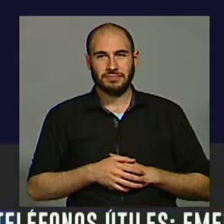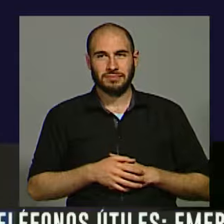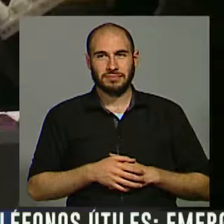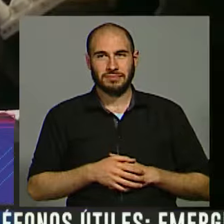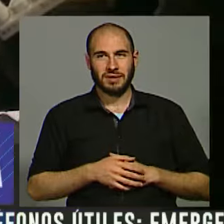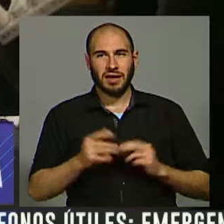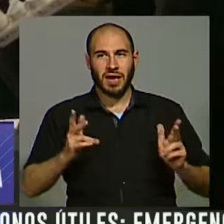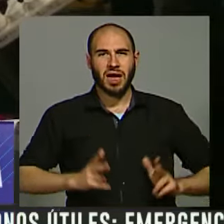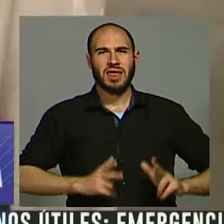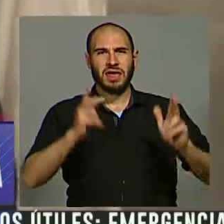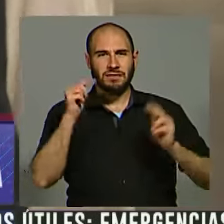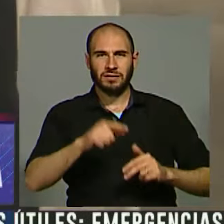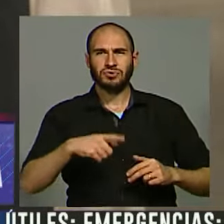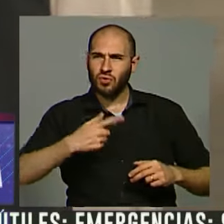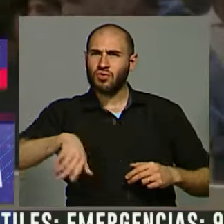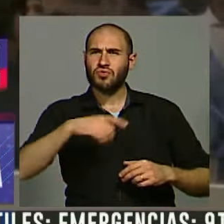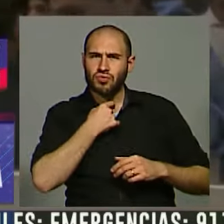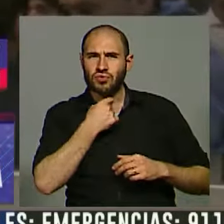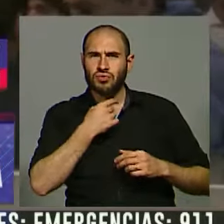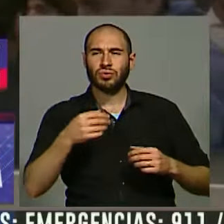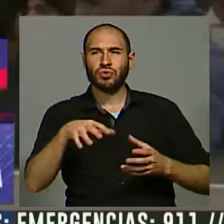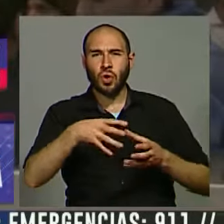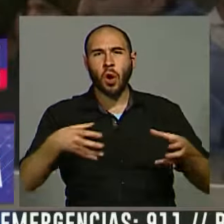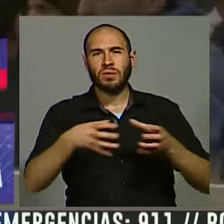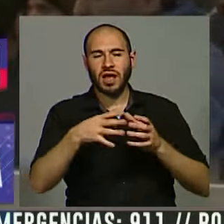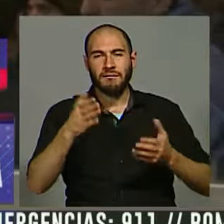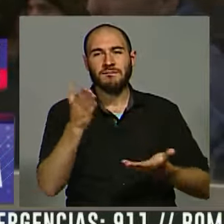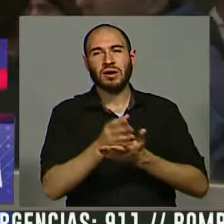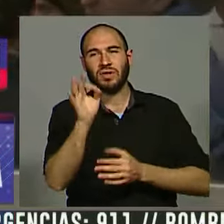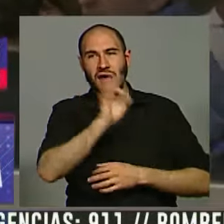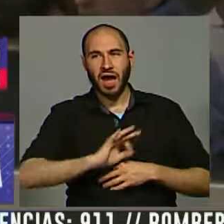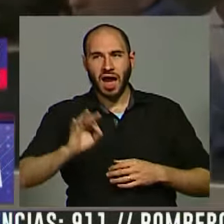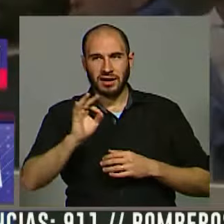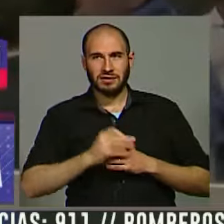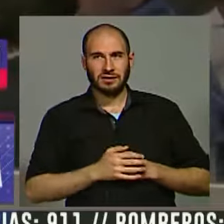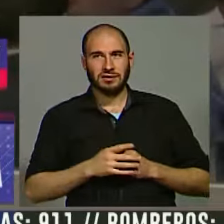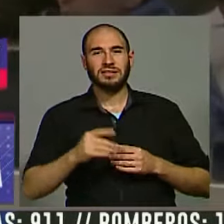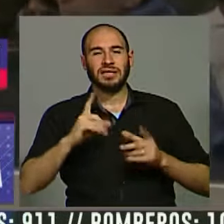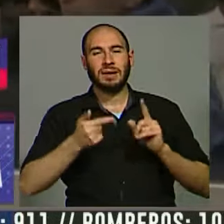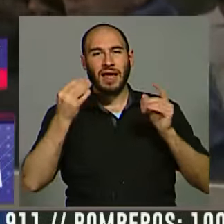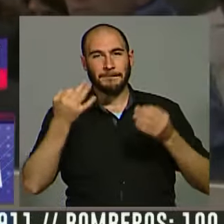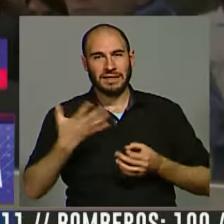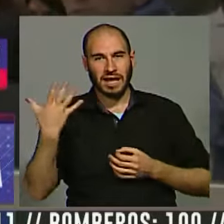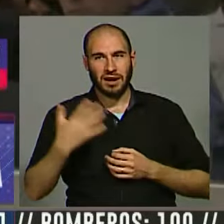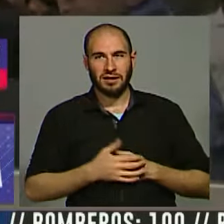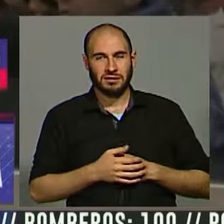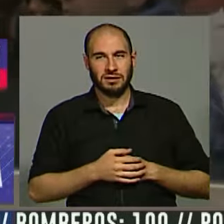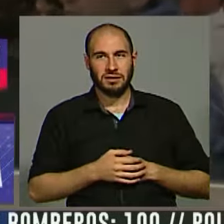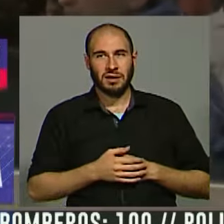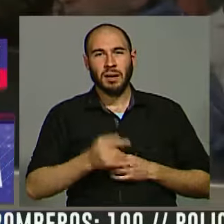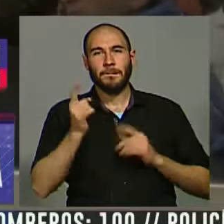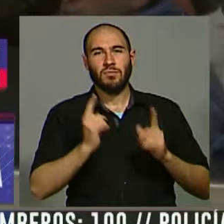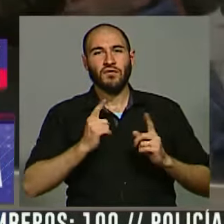Un edificio muy esperado por la comunidad de la Facultad de Artes y Diseño y especialmente por todos